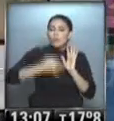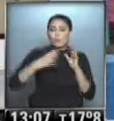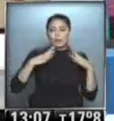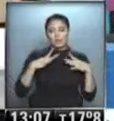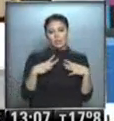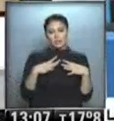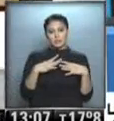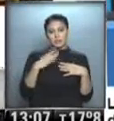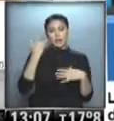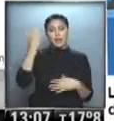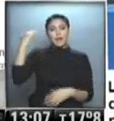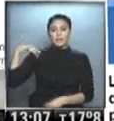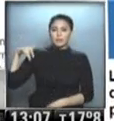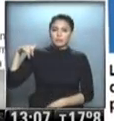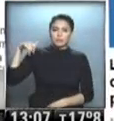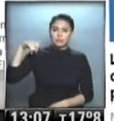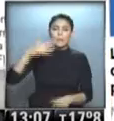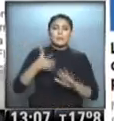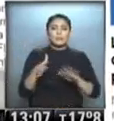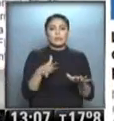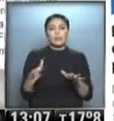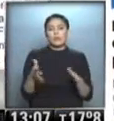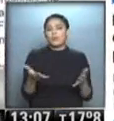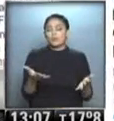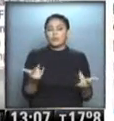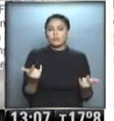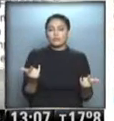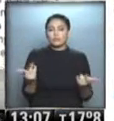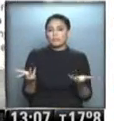tripulación. Venía ya de volar aproximadamente